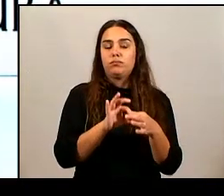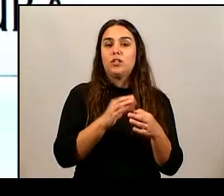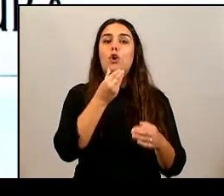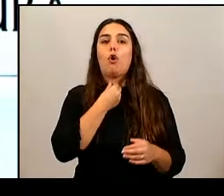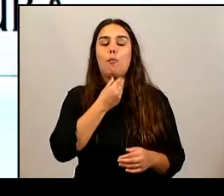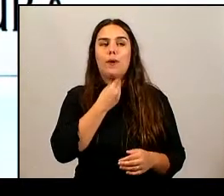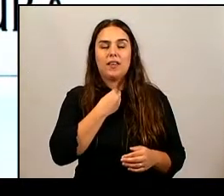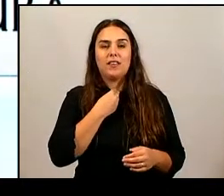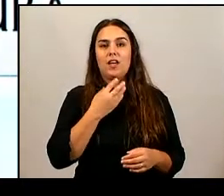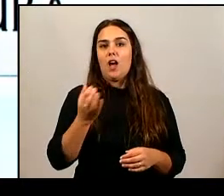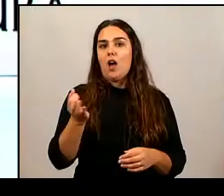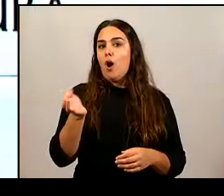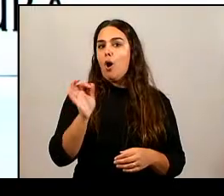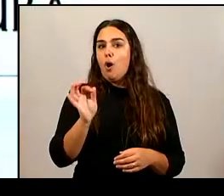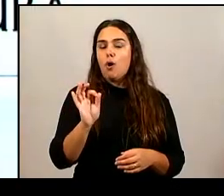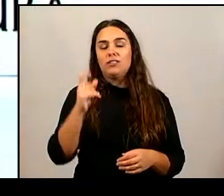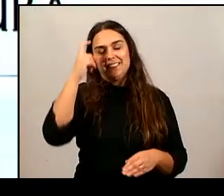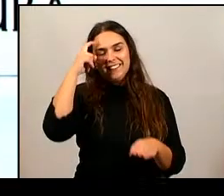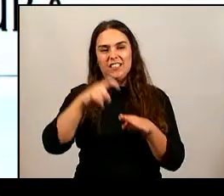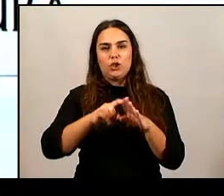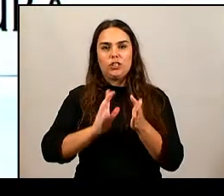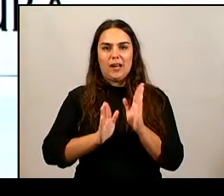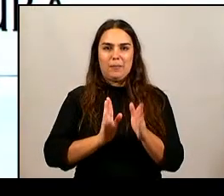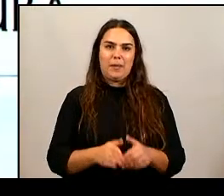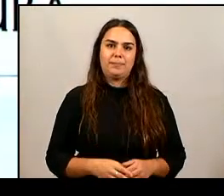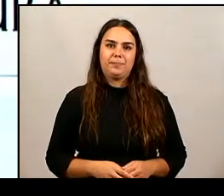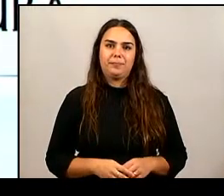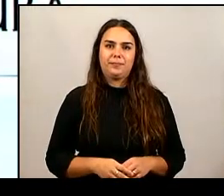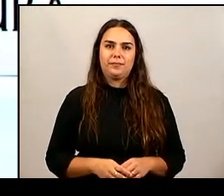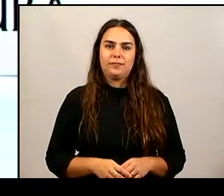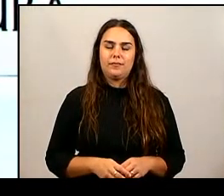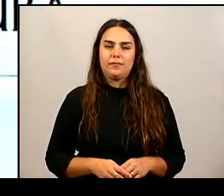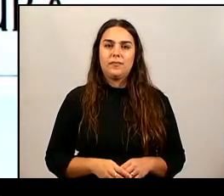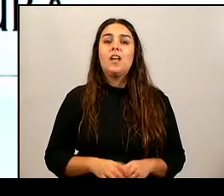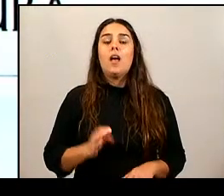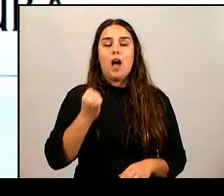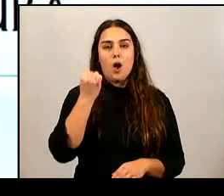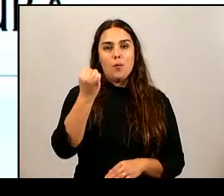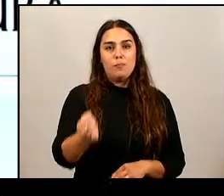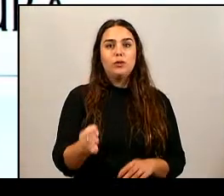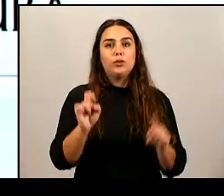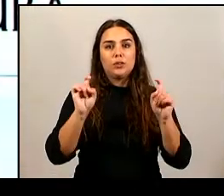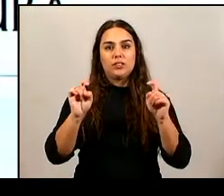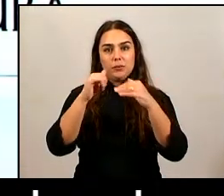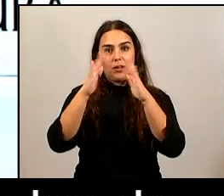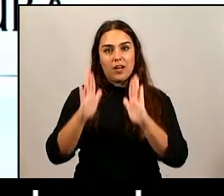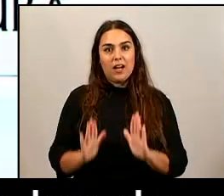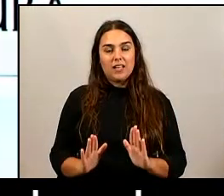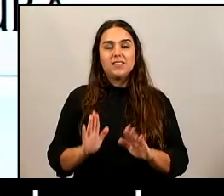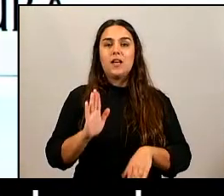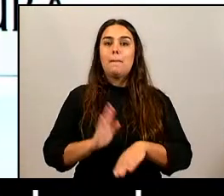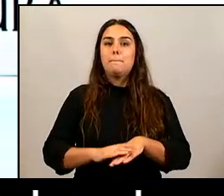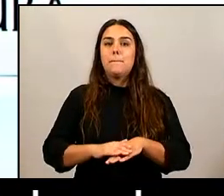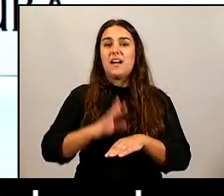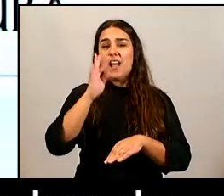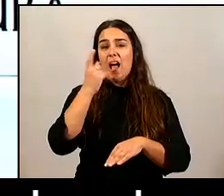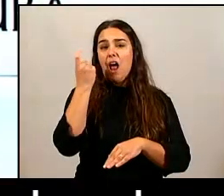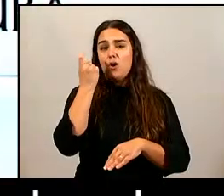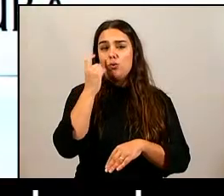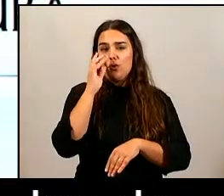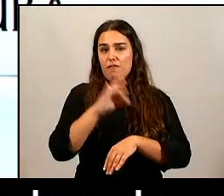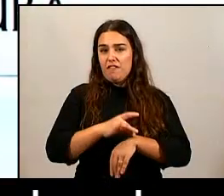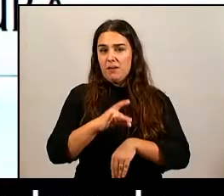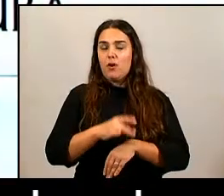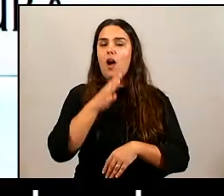logopedia y la psicoterapia, mientras las ayudas para apoyo educativo domiciliario de alumnos convalecientes aumentan